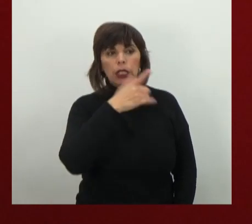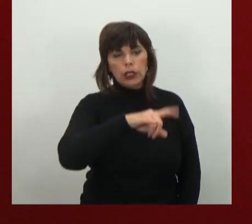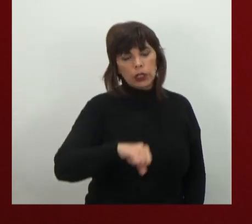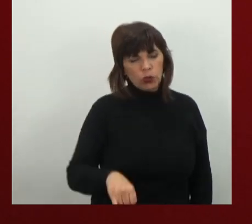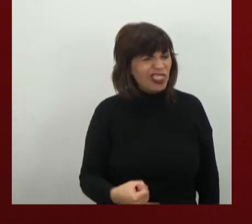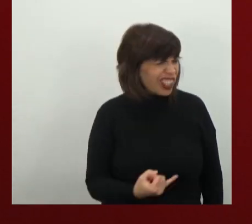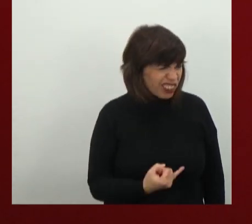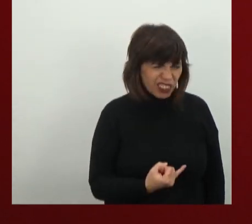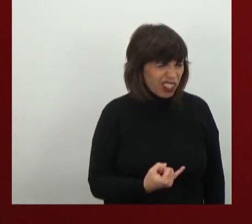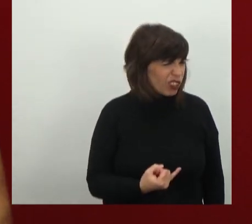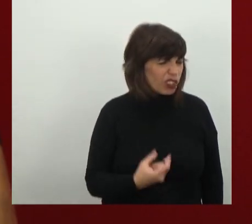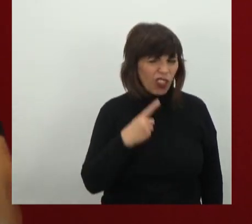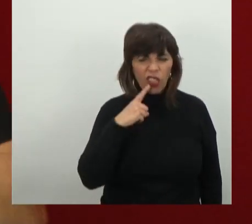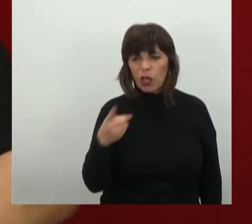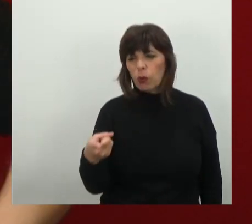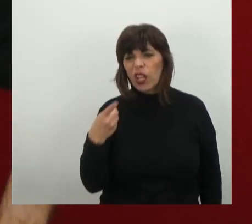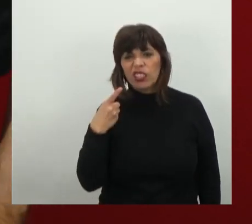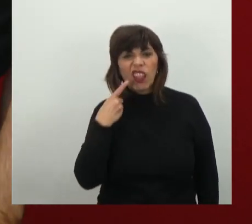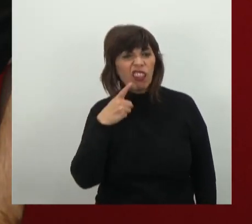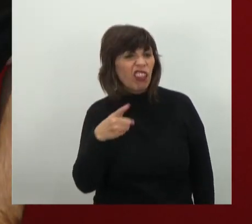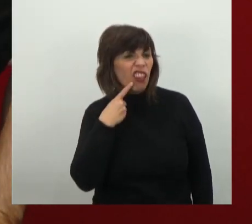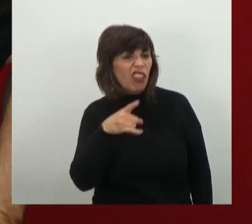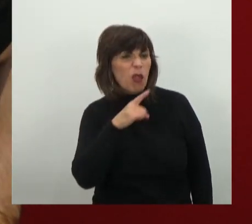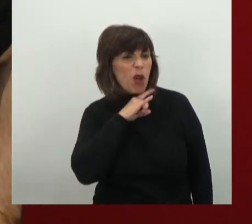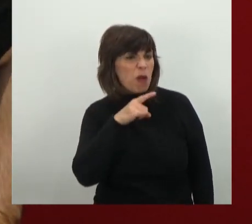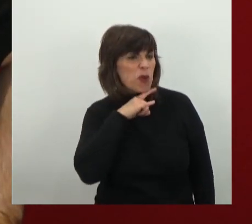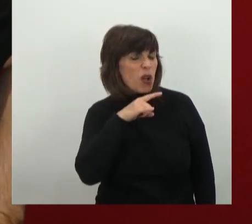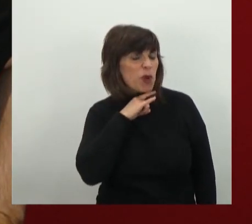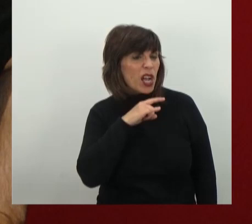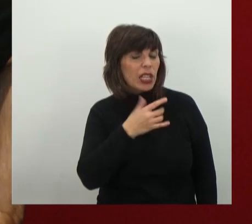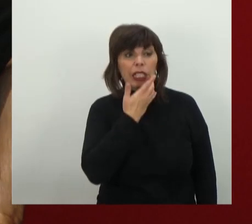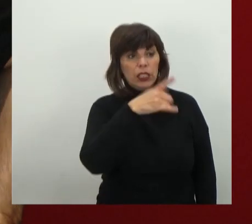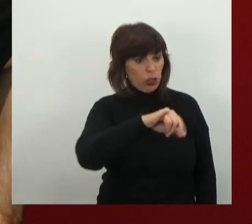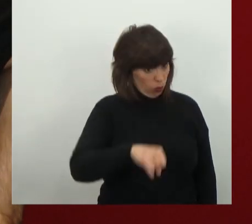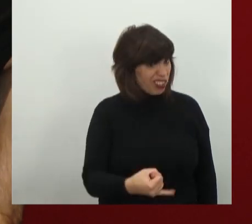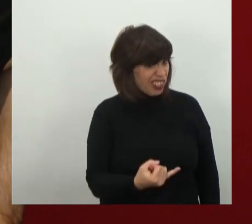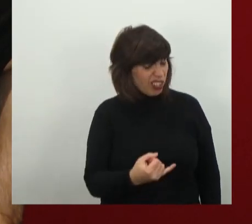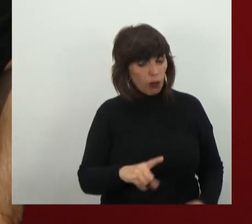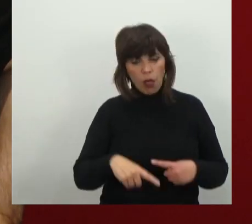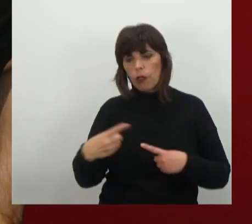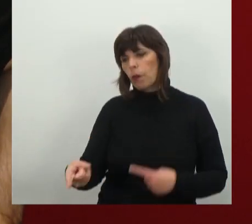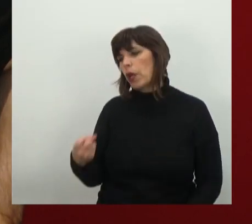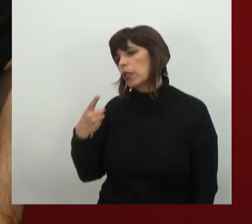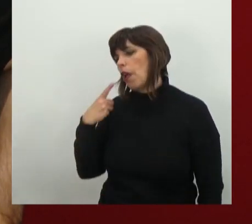dices estupideces. ¿Quién de vosotros se da cuenta que cuando estás cansado, dices cosas tontas?